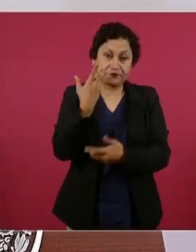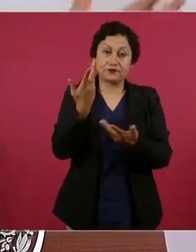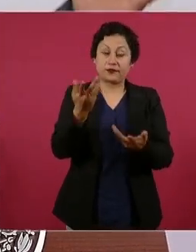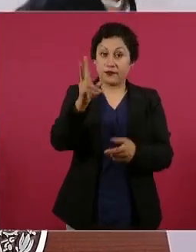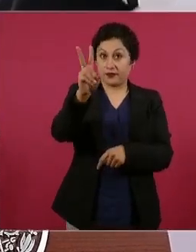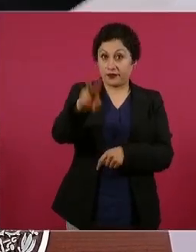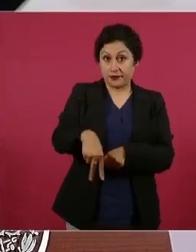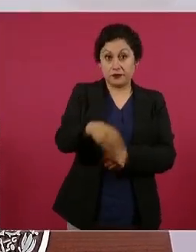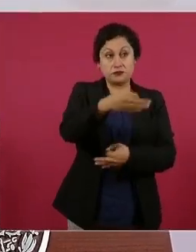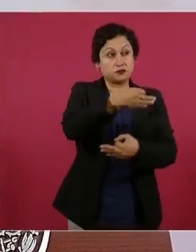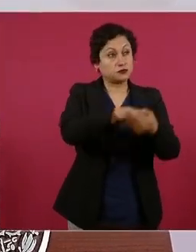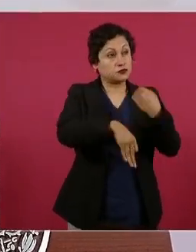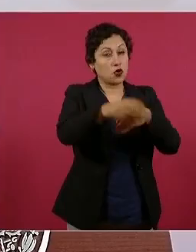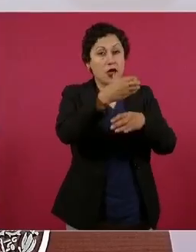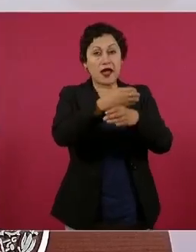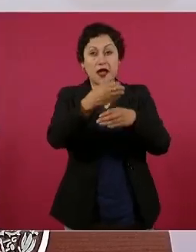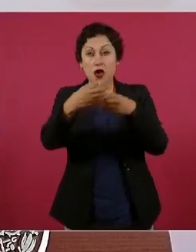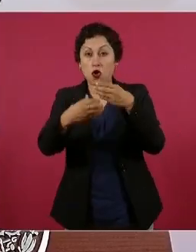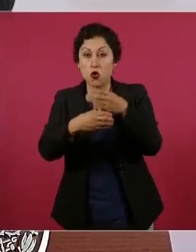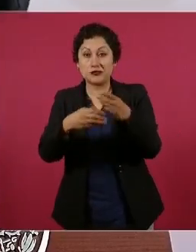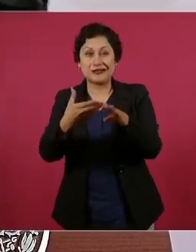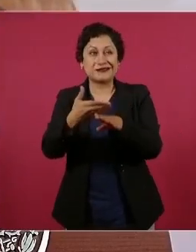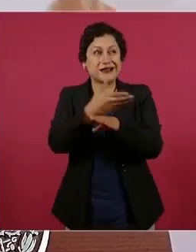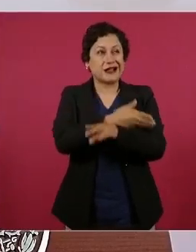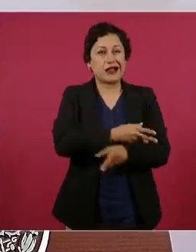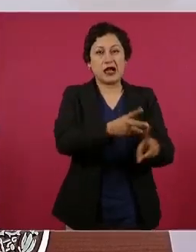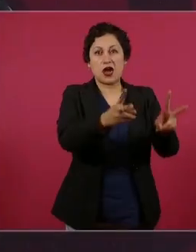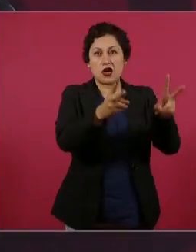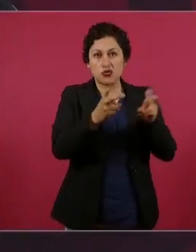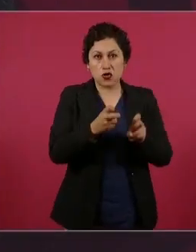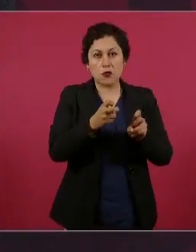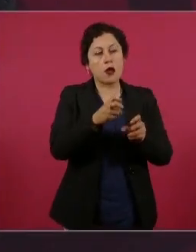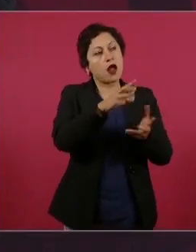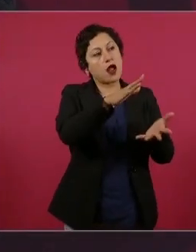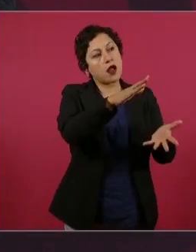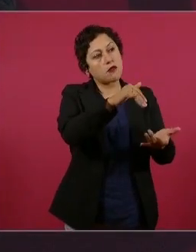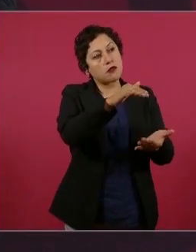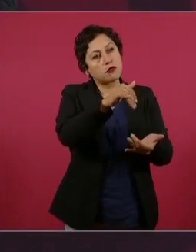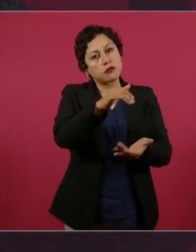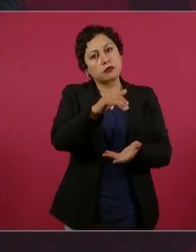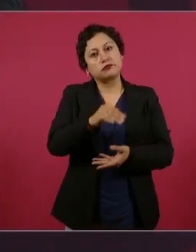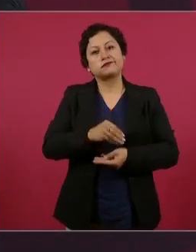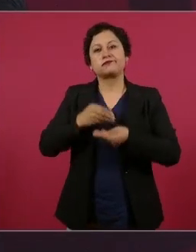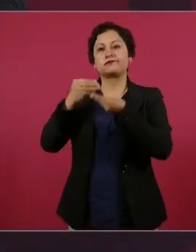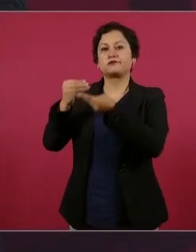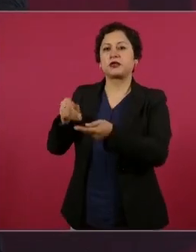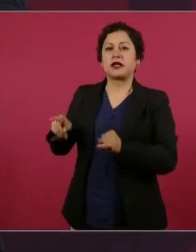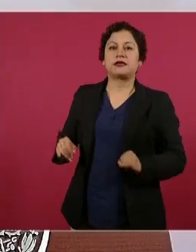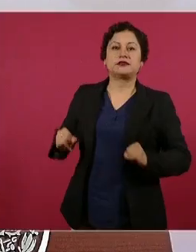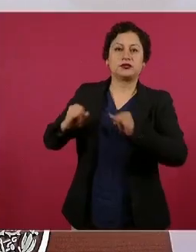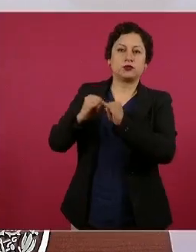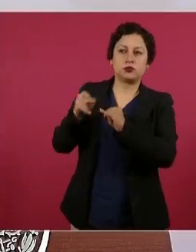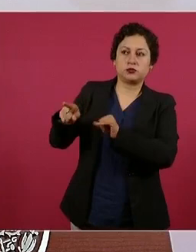se confisca tiene que ir al instituto para devolverle al pueblo lo robado.